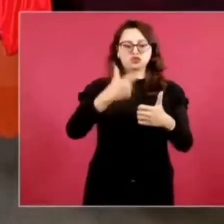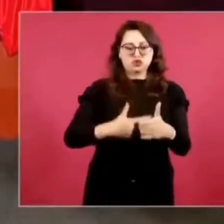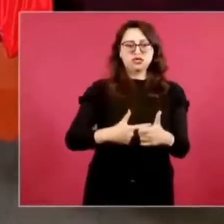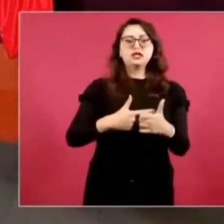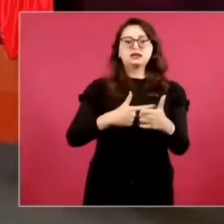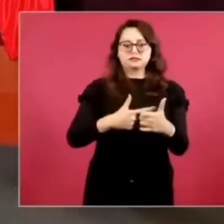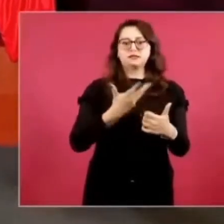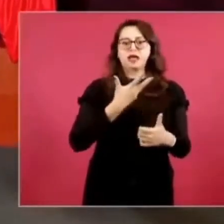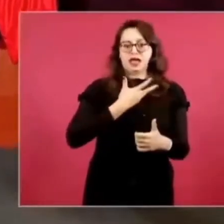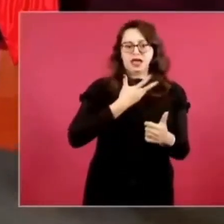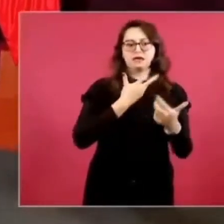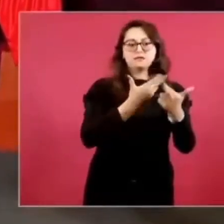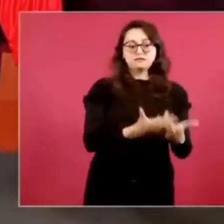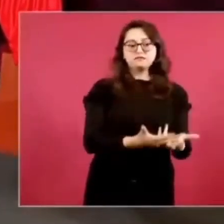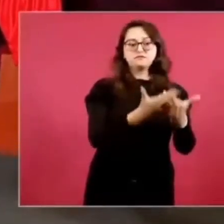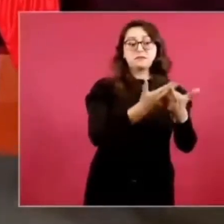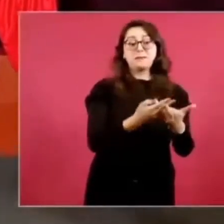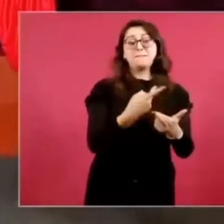Entonces,